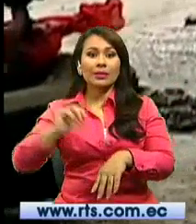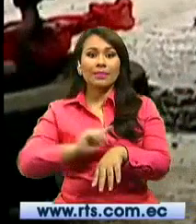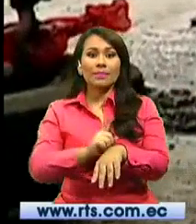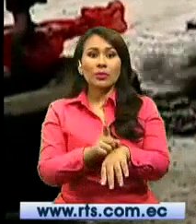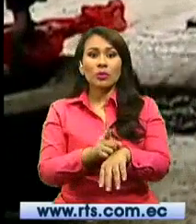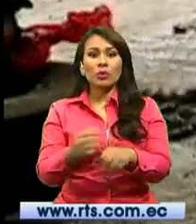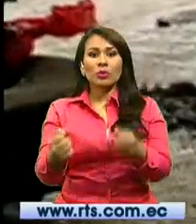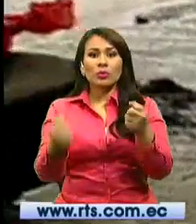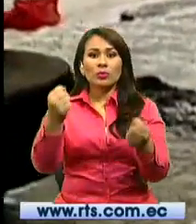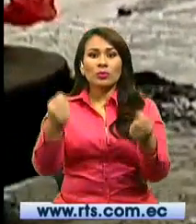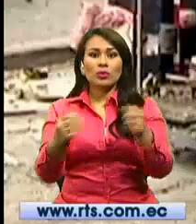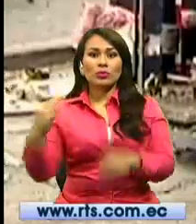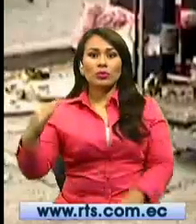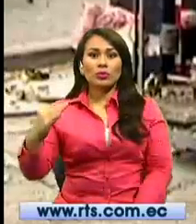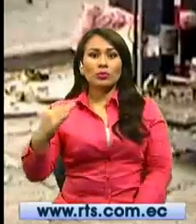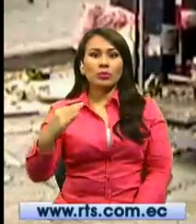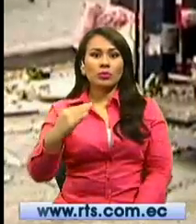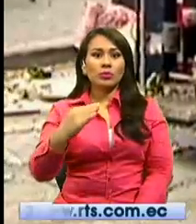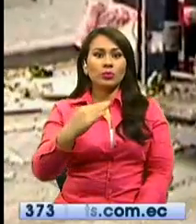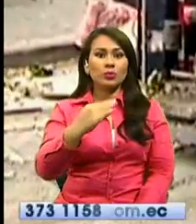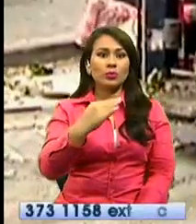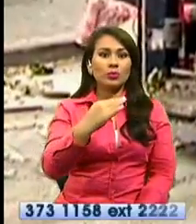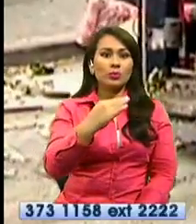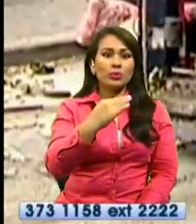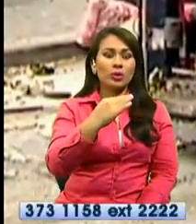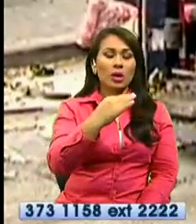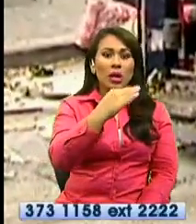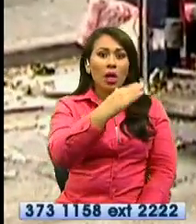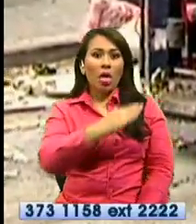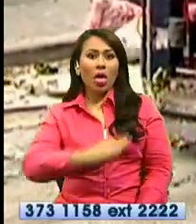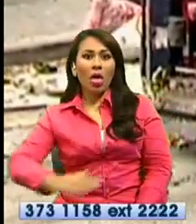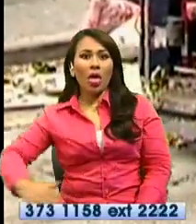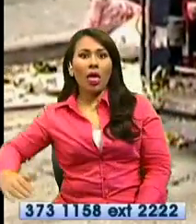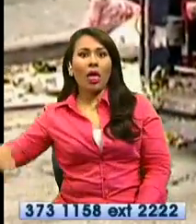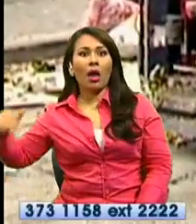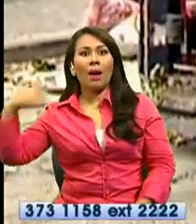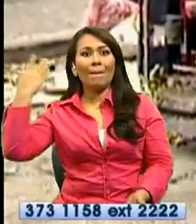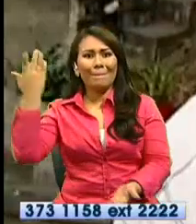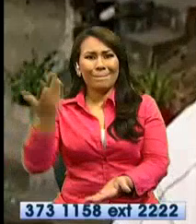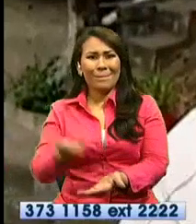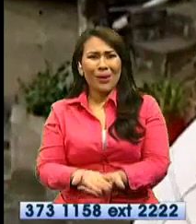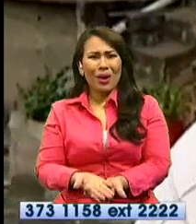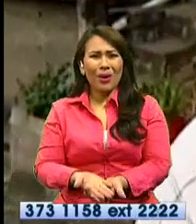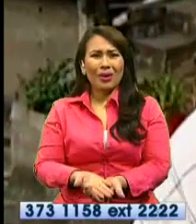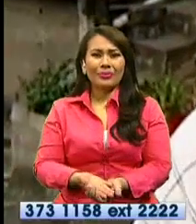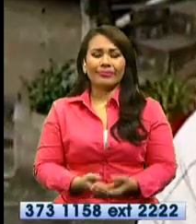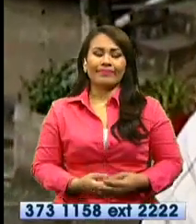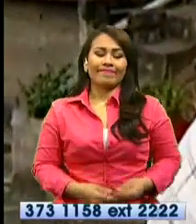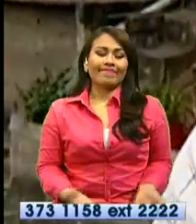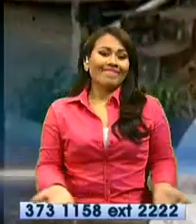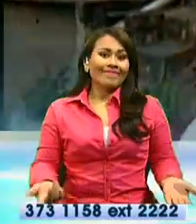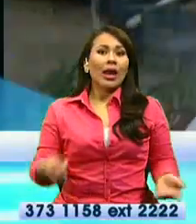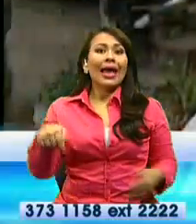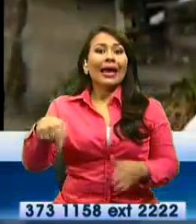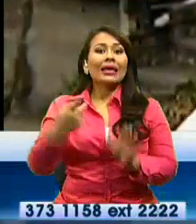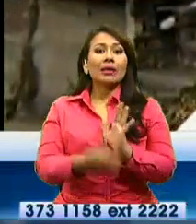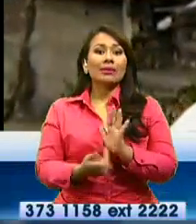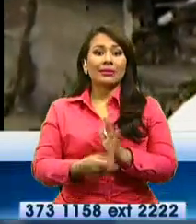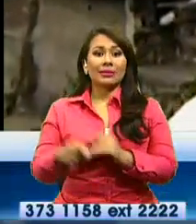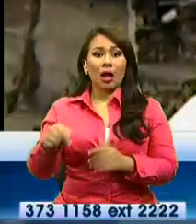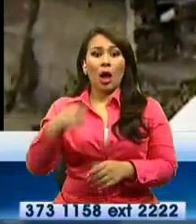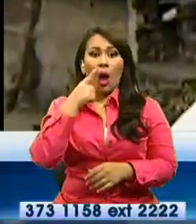maniobra resultó insuficiente y el camión empezó a descender por la inclinada calle. No, lo que pasa es que el señor venía bajando